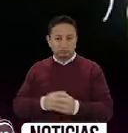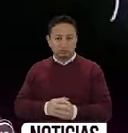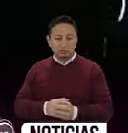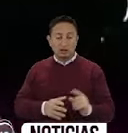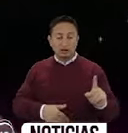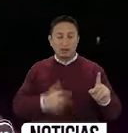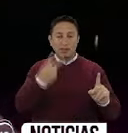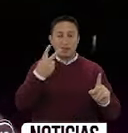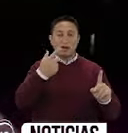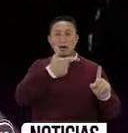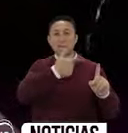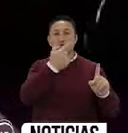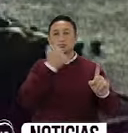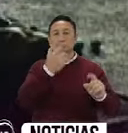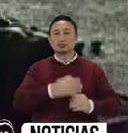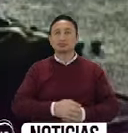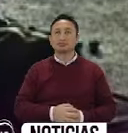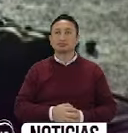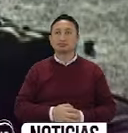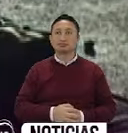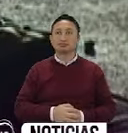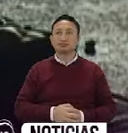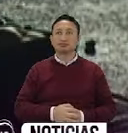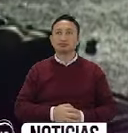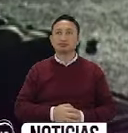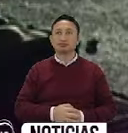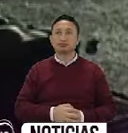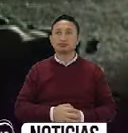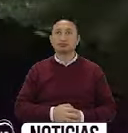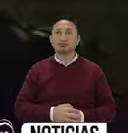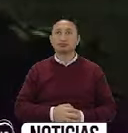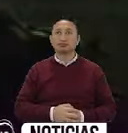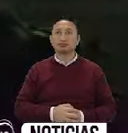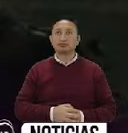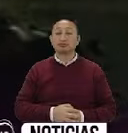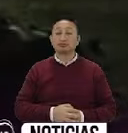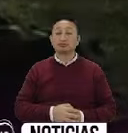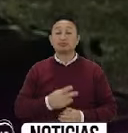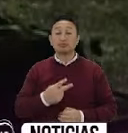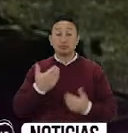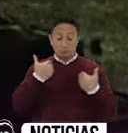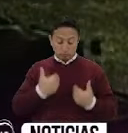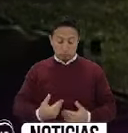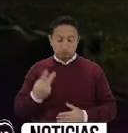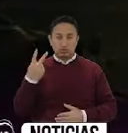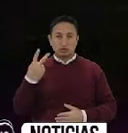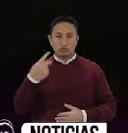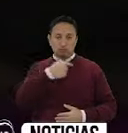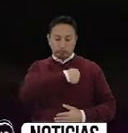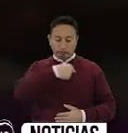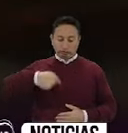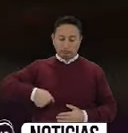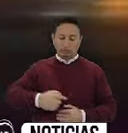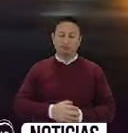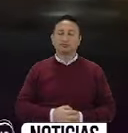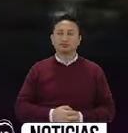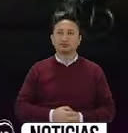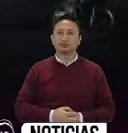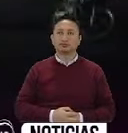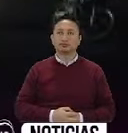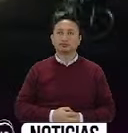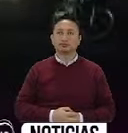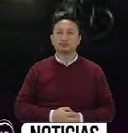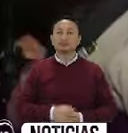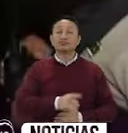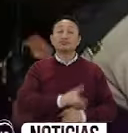a realizarle unos disparos. Son dos ocasiones que se evidencia en su cuerpo los orificios de proyectil. La